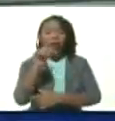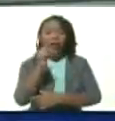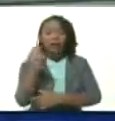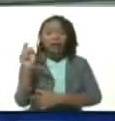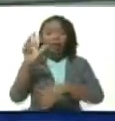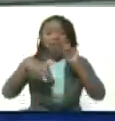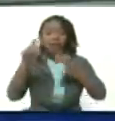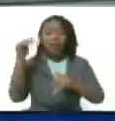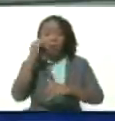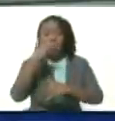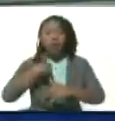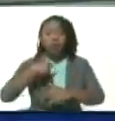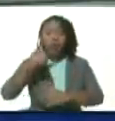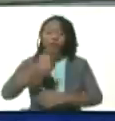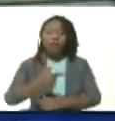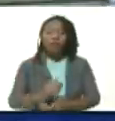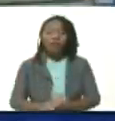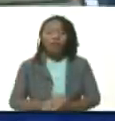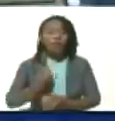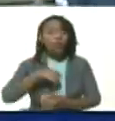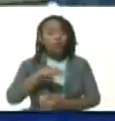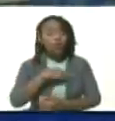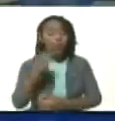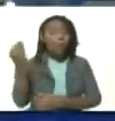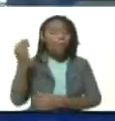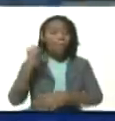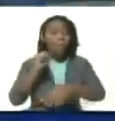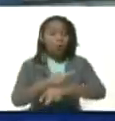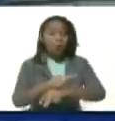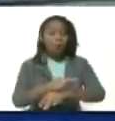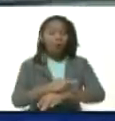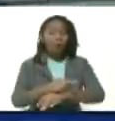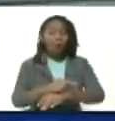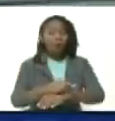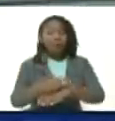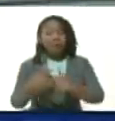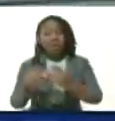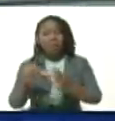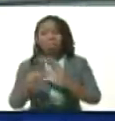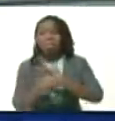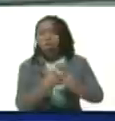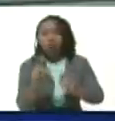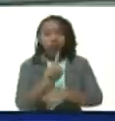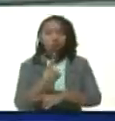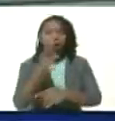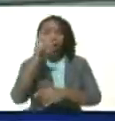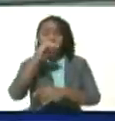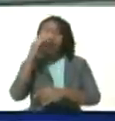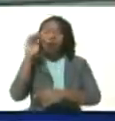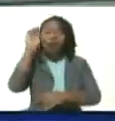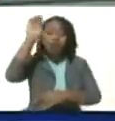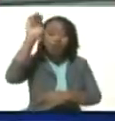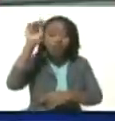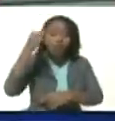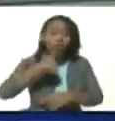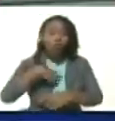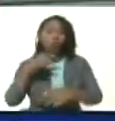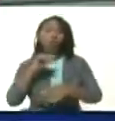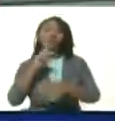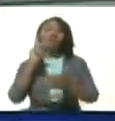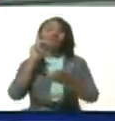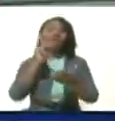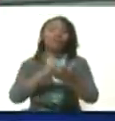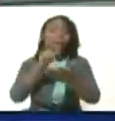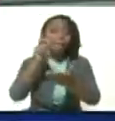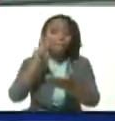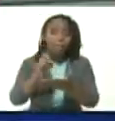2021 lo estoy diciendo. Nosotros, más temprano que tarde, en los años que están por venir, vamos a llegar al punto